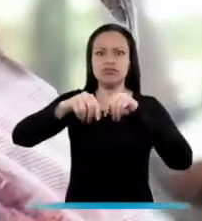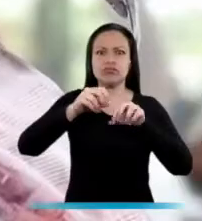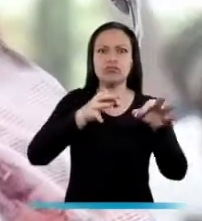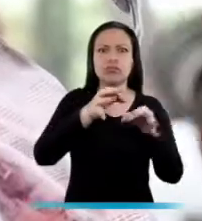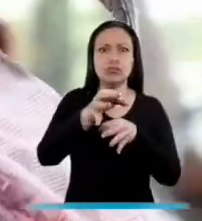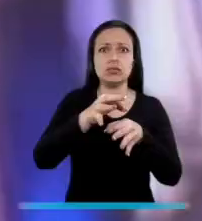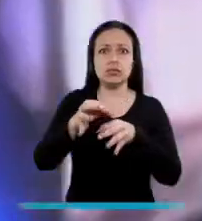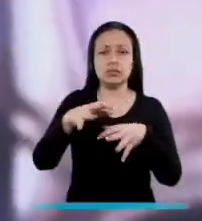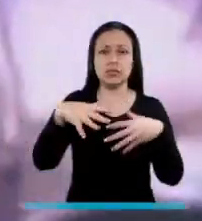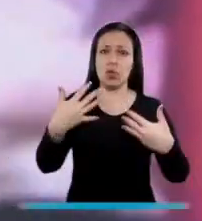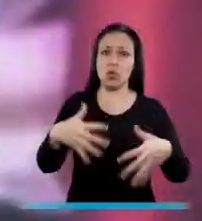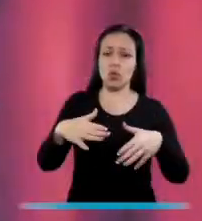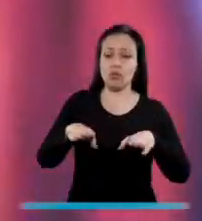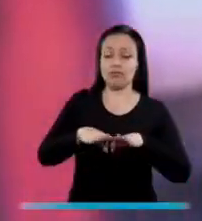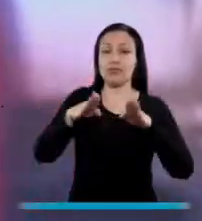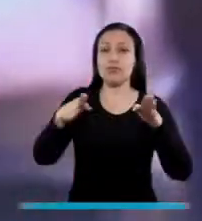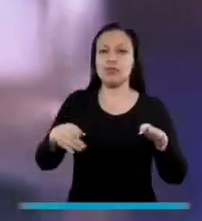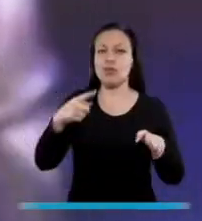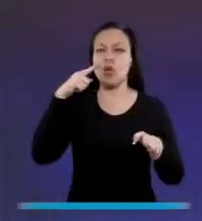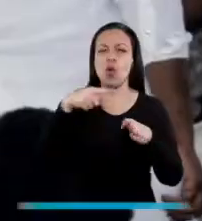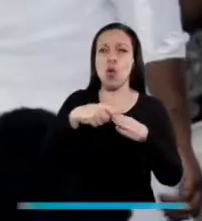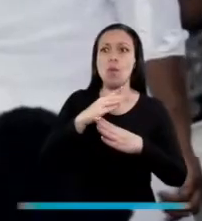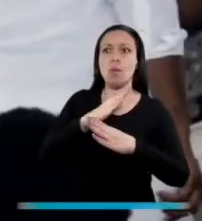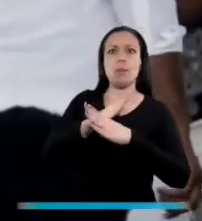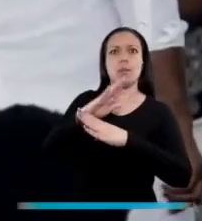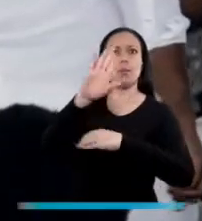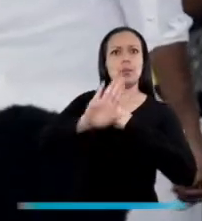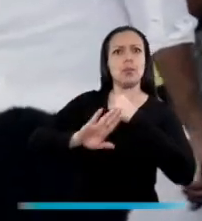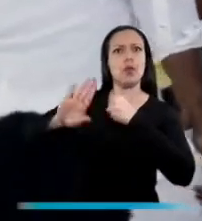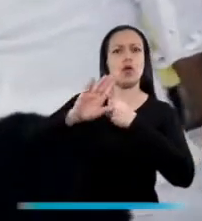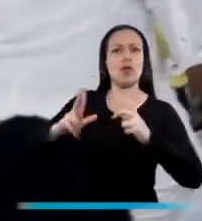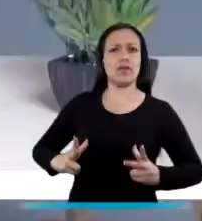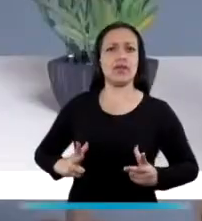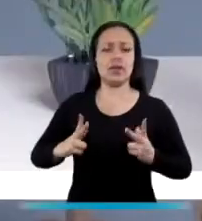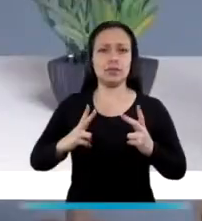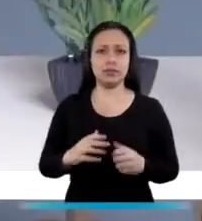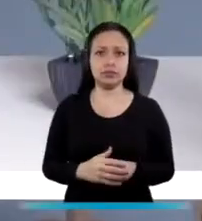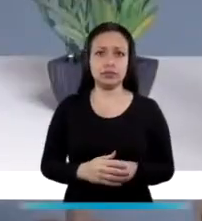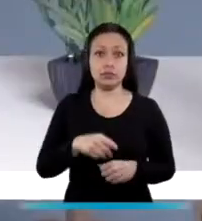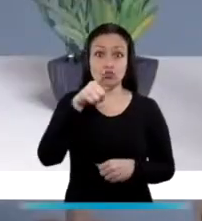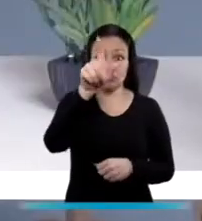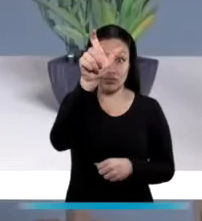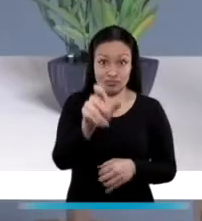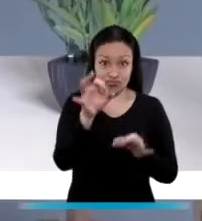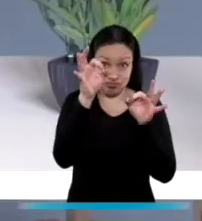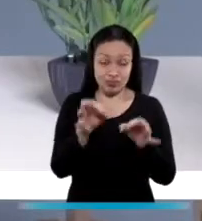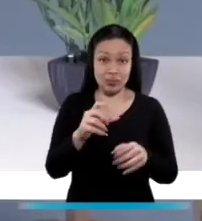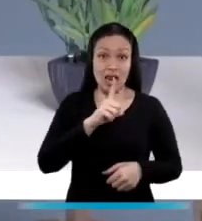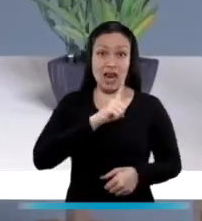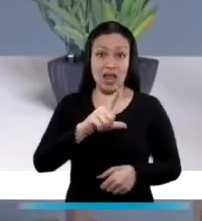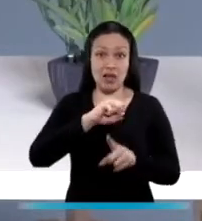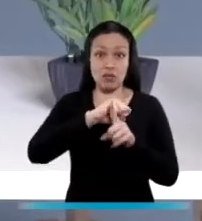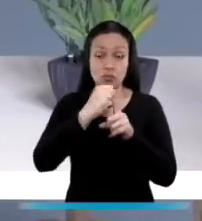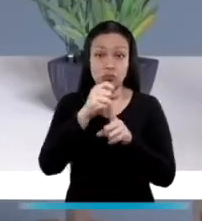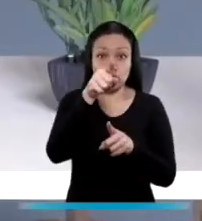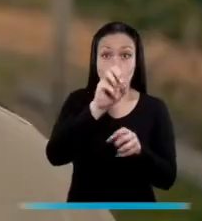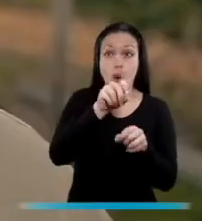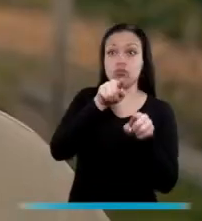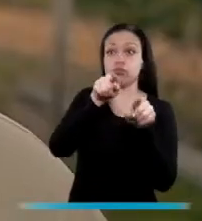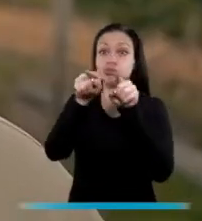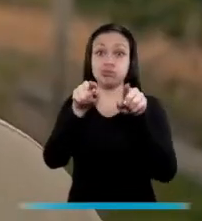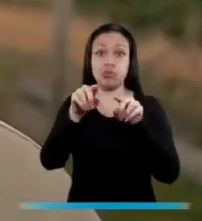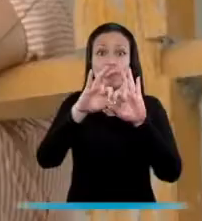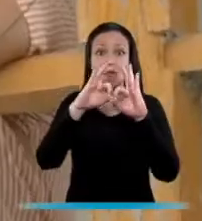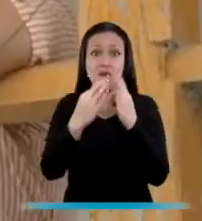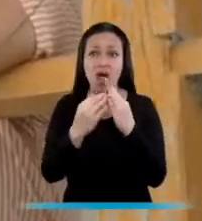ha llamado la atención de las autoridades nacionales y territoriales con iniciativas como la Mesa para la Protección de la Vida, entre otros.